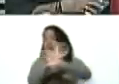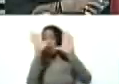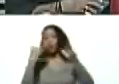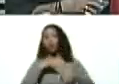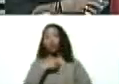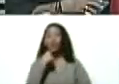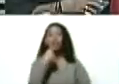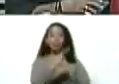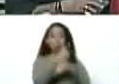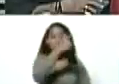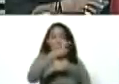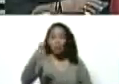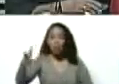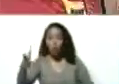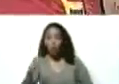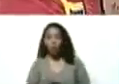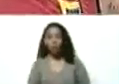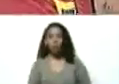a nuestra gente